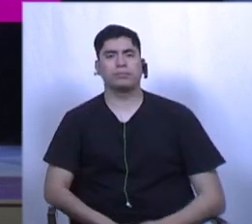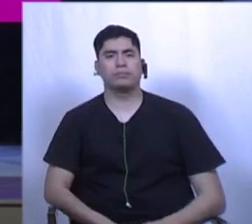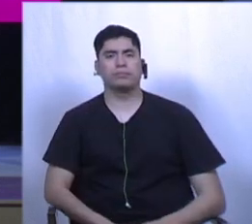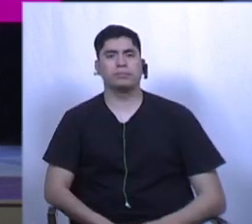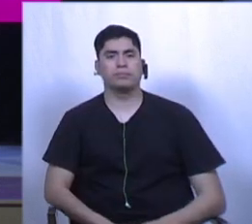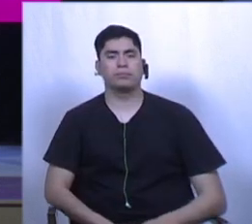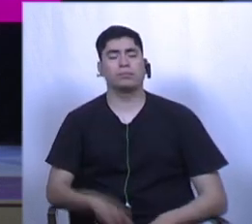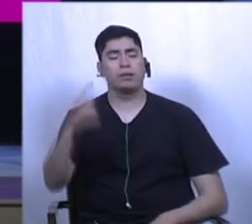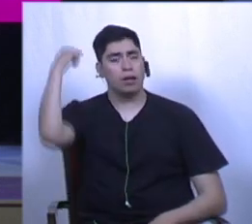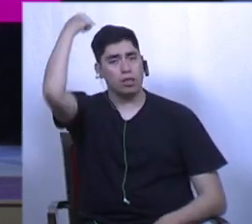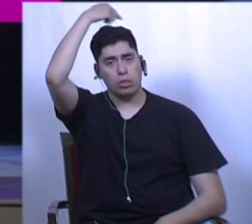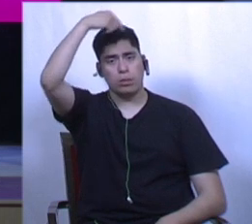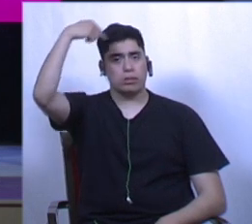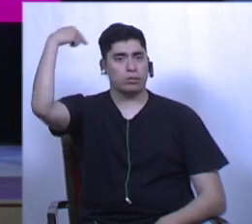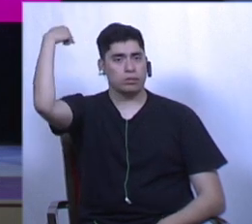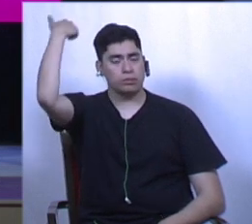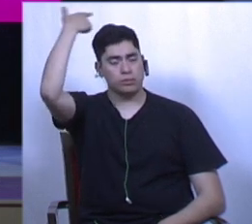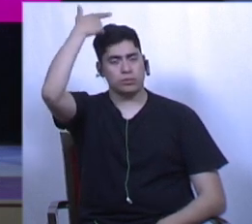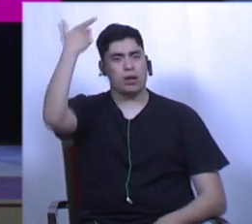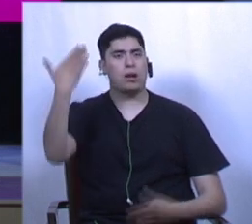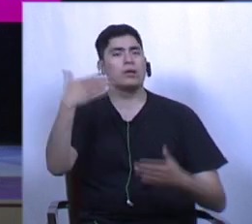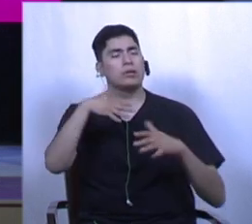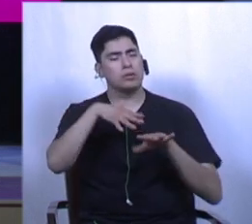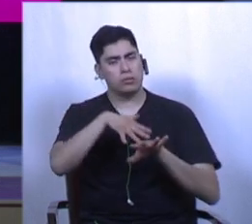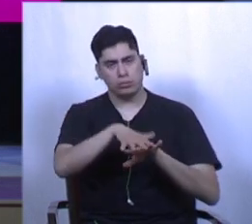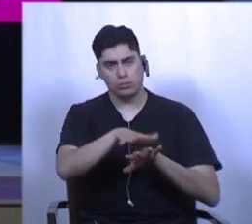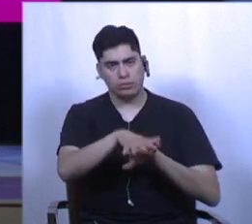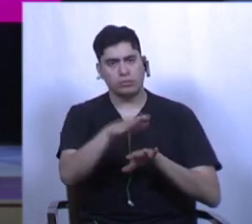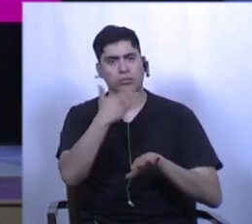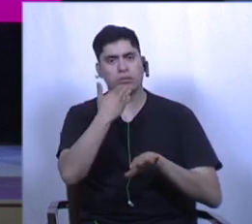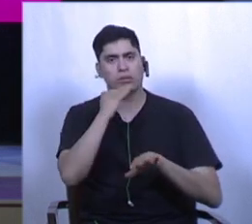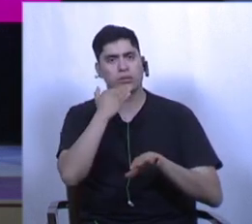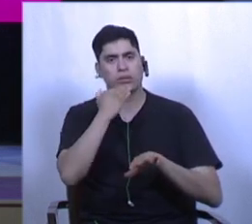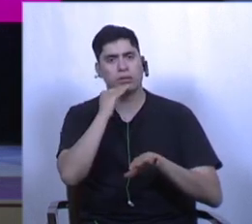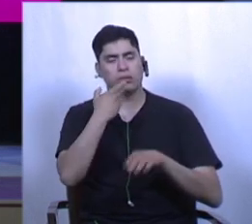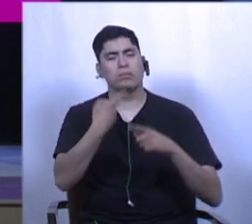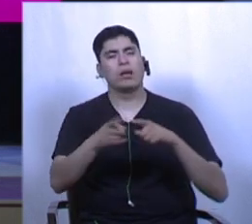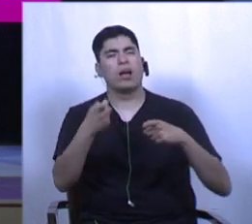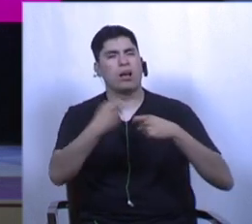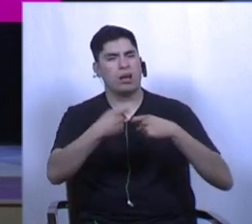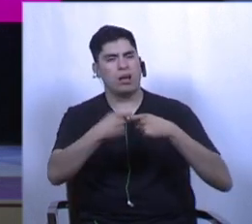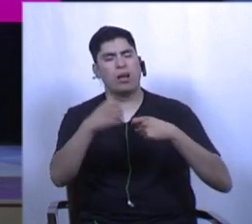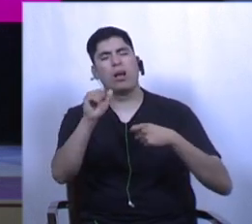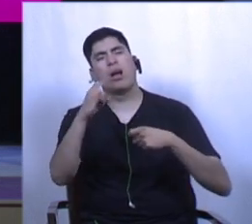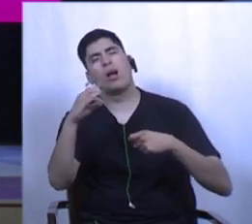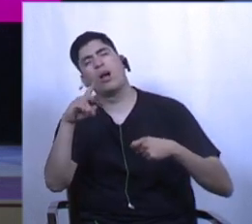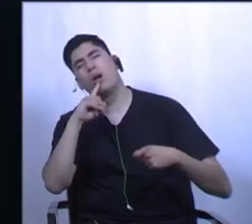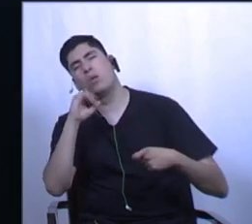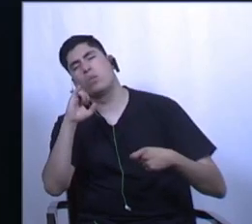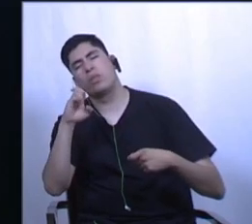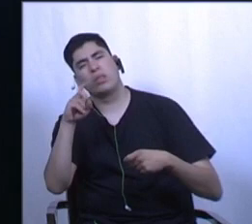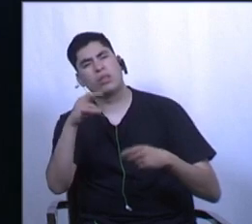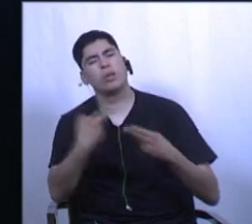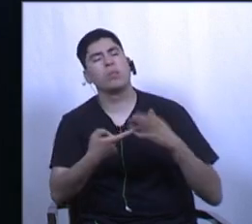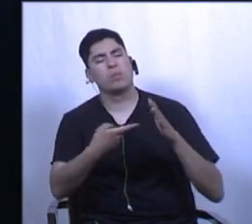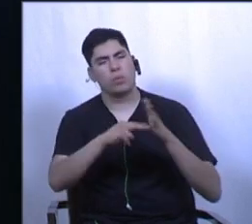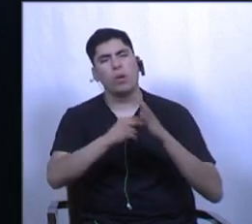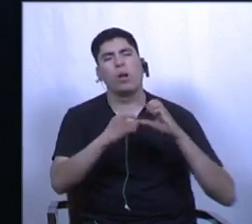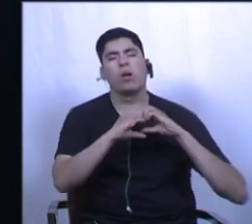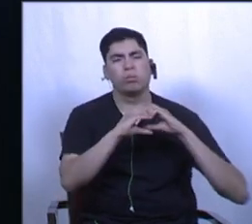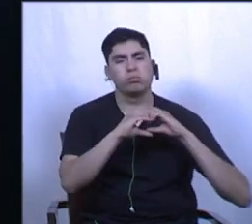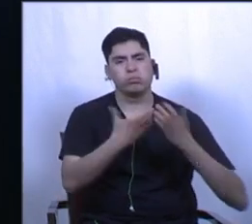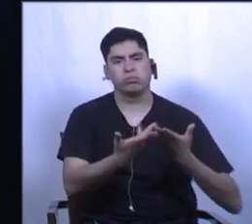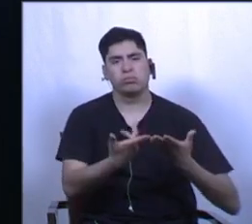y del cerebro, incluyendo también la esclerosis múltiple, el autismo, riesgo cardiovascular, y